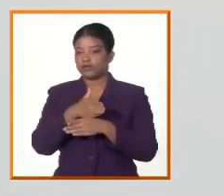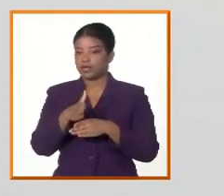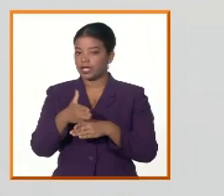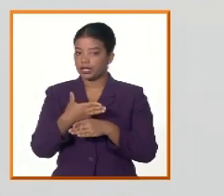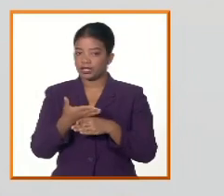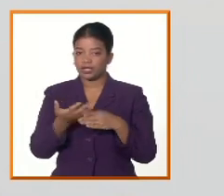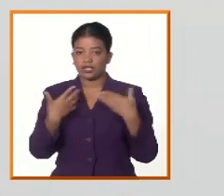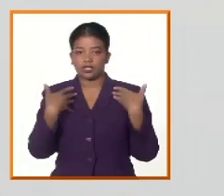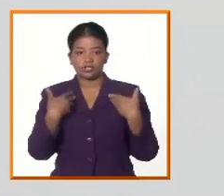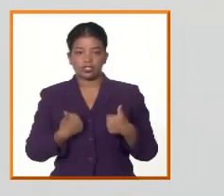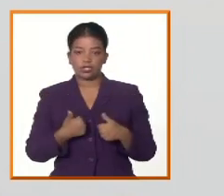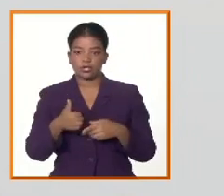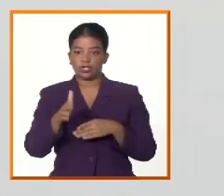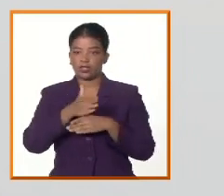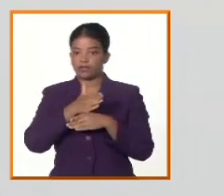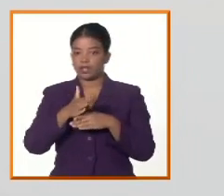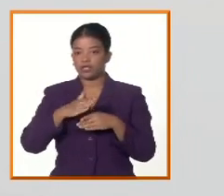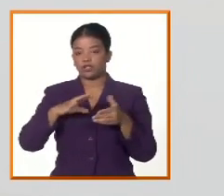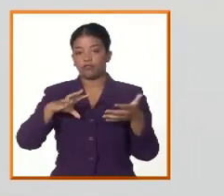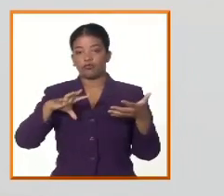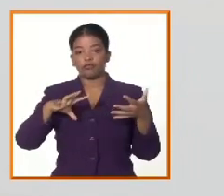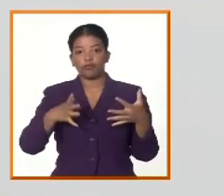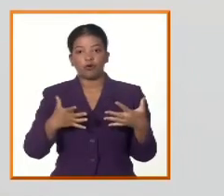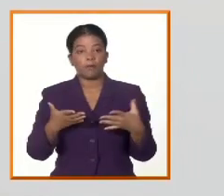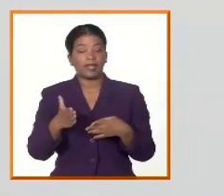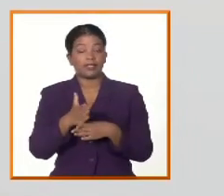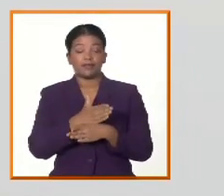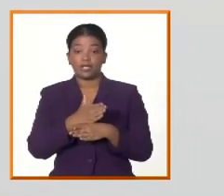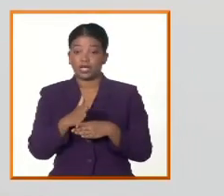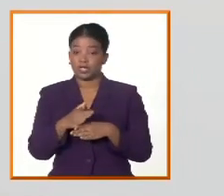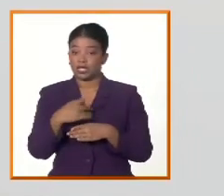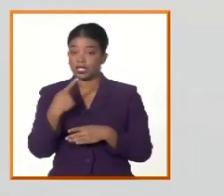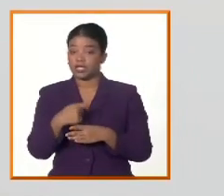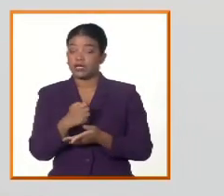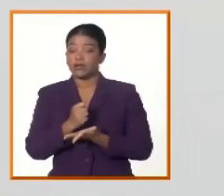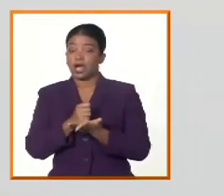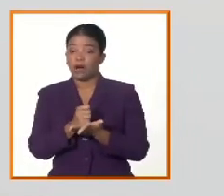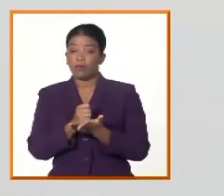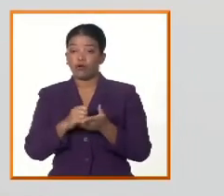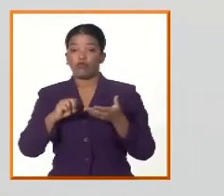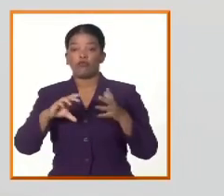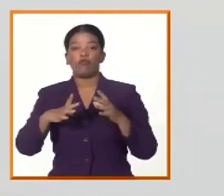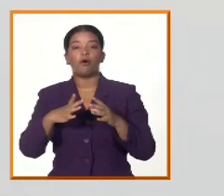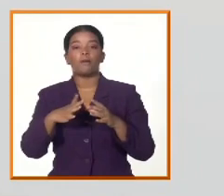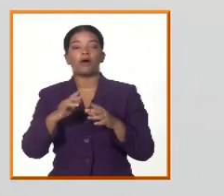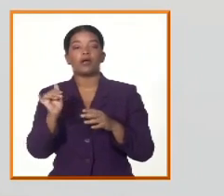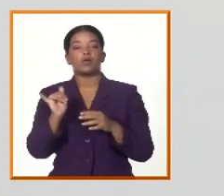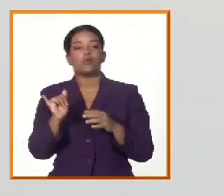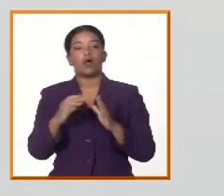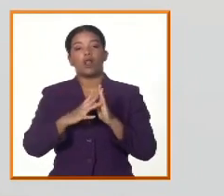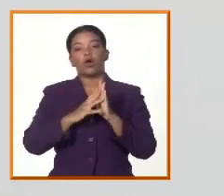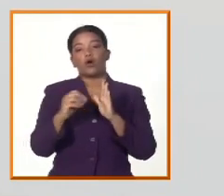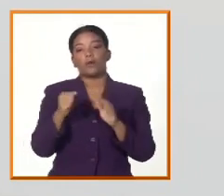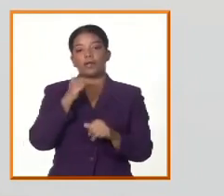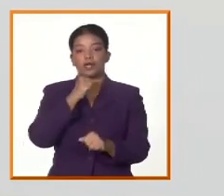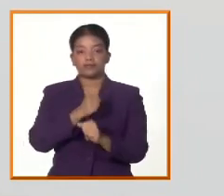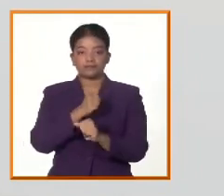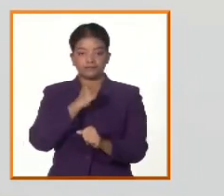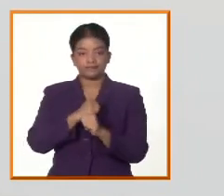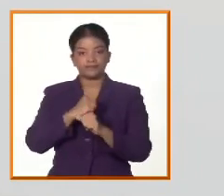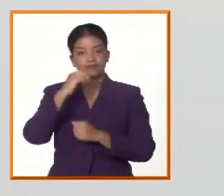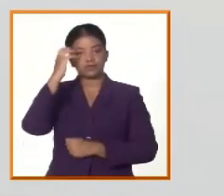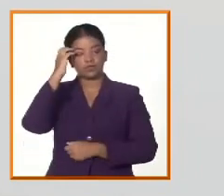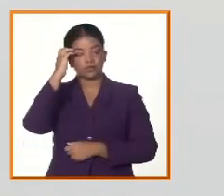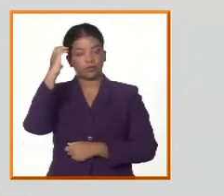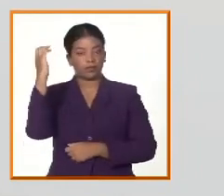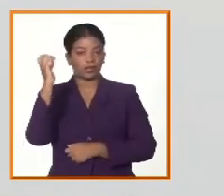hay que cambiar los estilos de dirección hay que apoyarse mucho en los pilares de trabajo del gobierno la comunicación primordial para nosotros poder